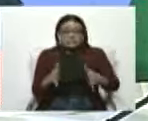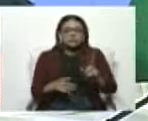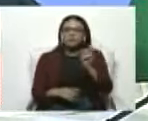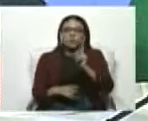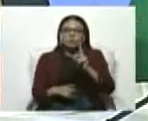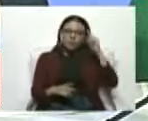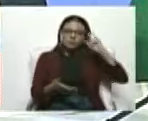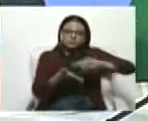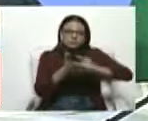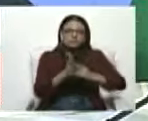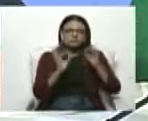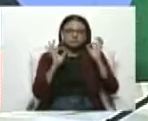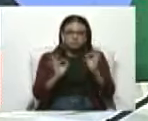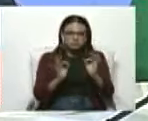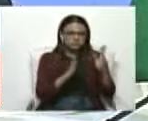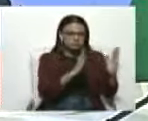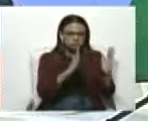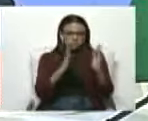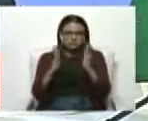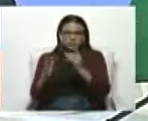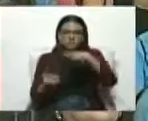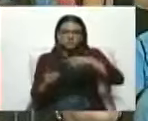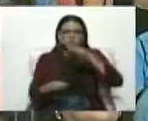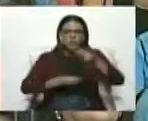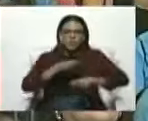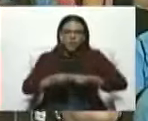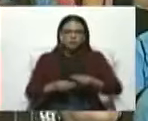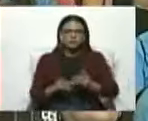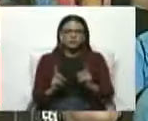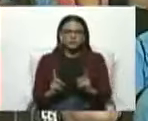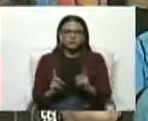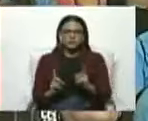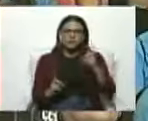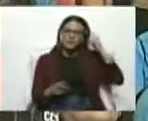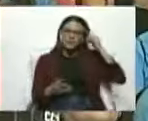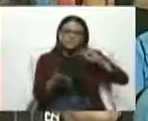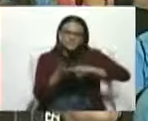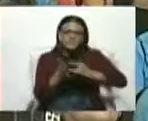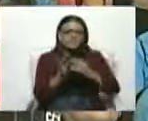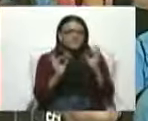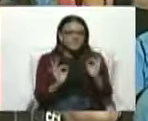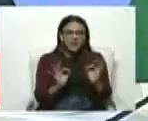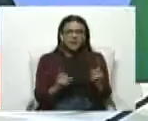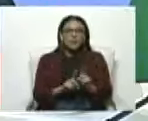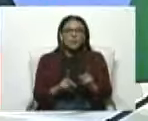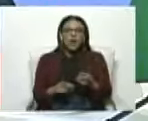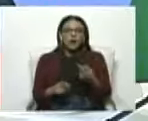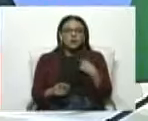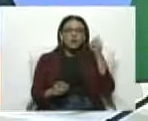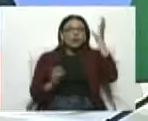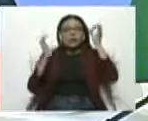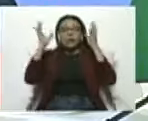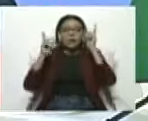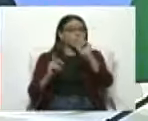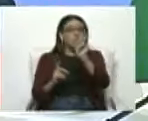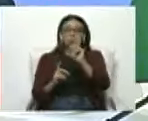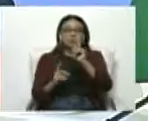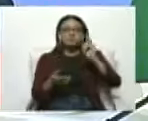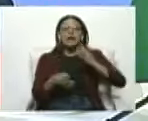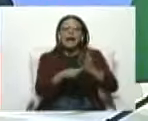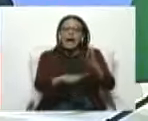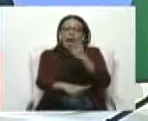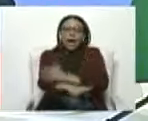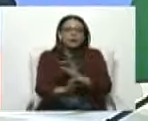no dejarle las cosas a la suerte, que a veces ocurre, ¿no? al azar, no, no, todo esto